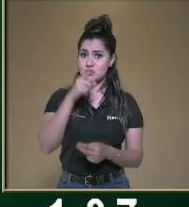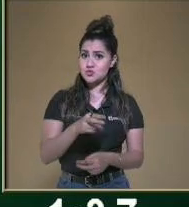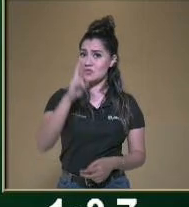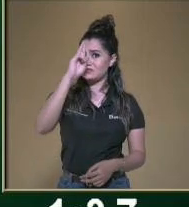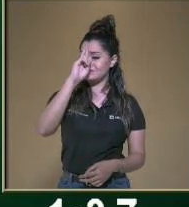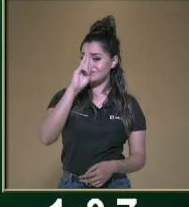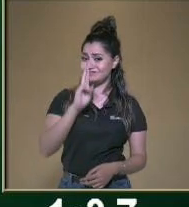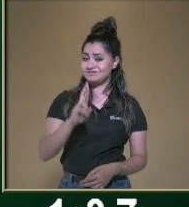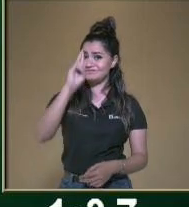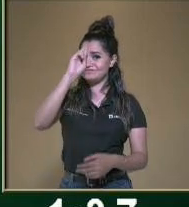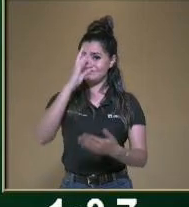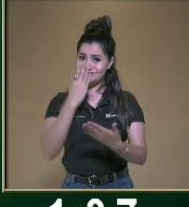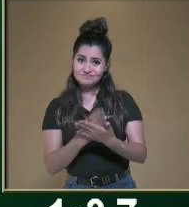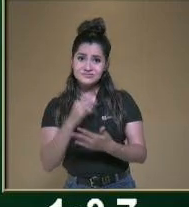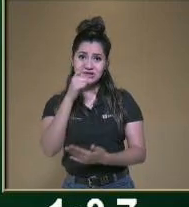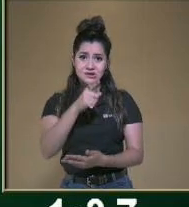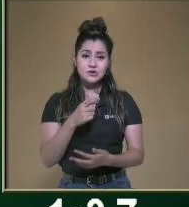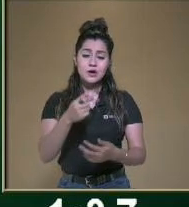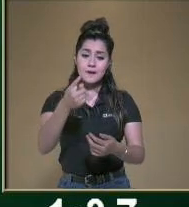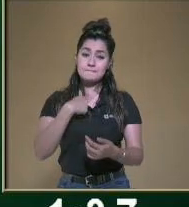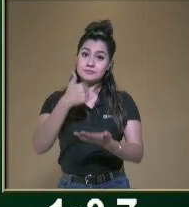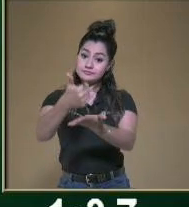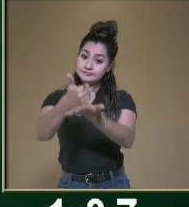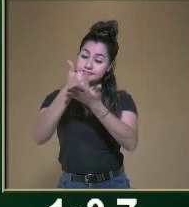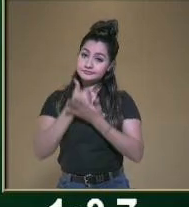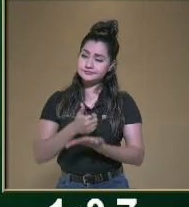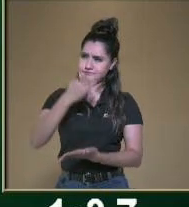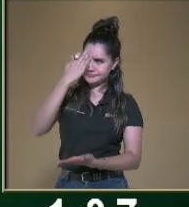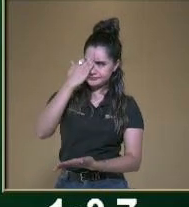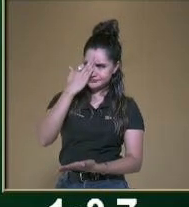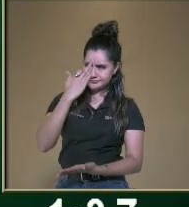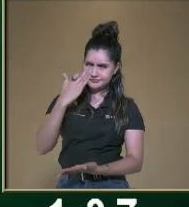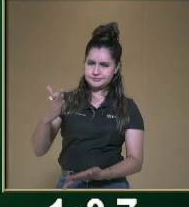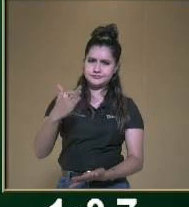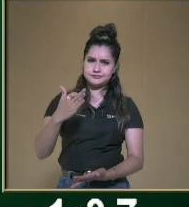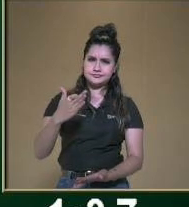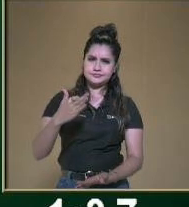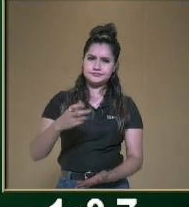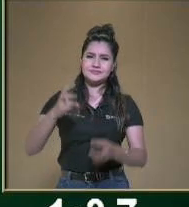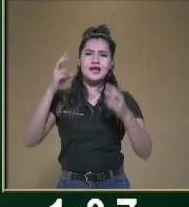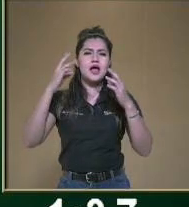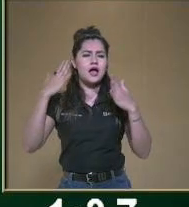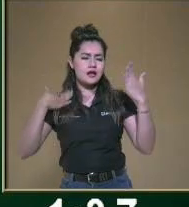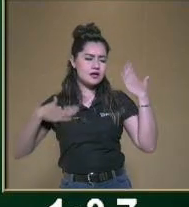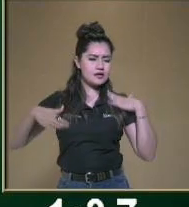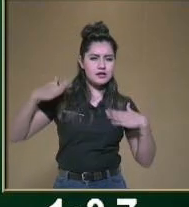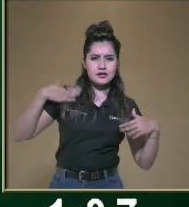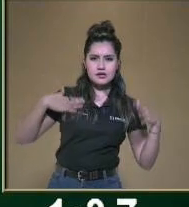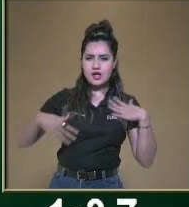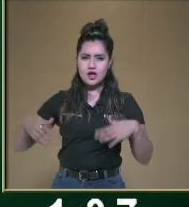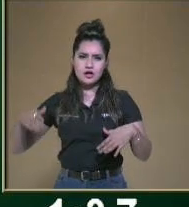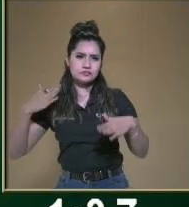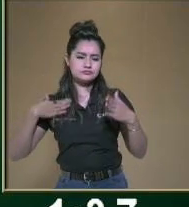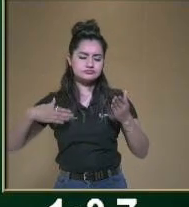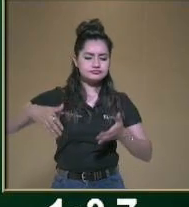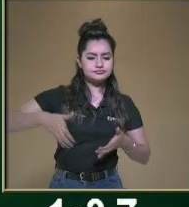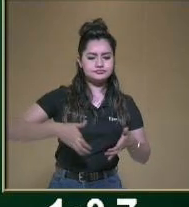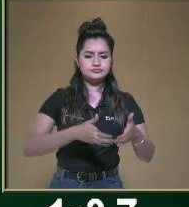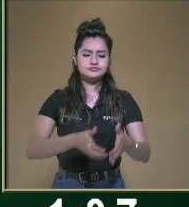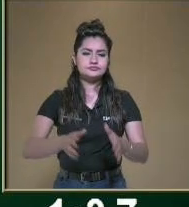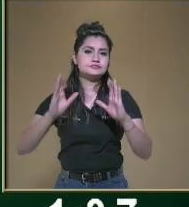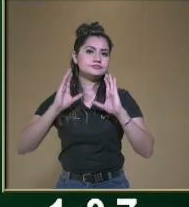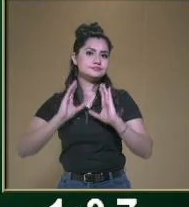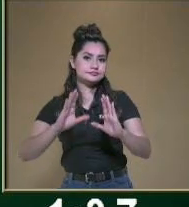y saber que necesito que me destines tiempo. Requiero que me saques a pasear, que me cuides, que